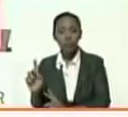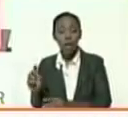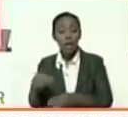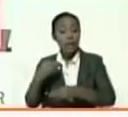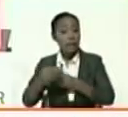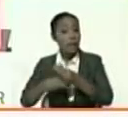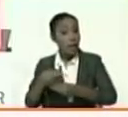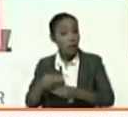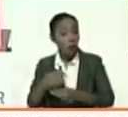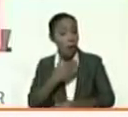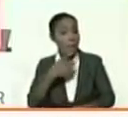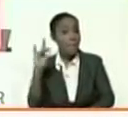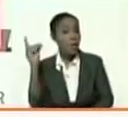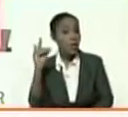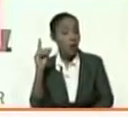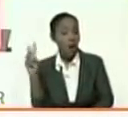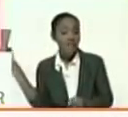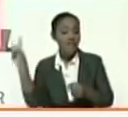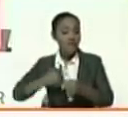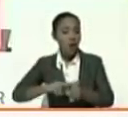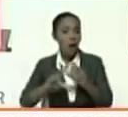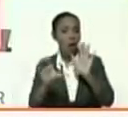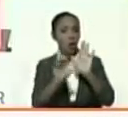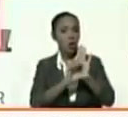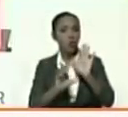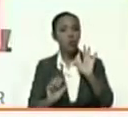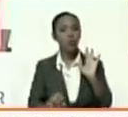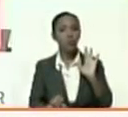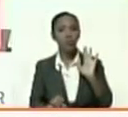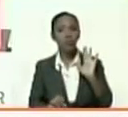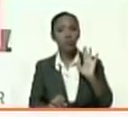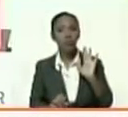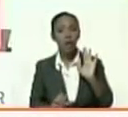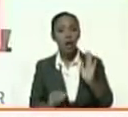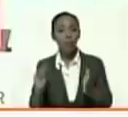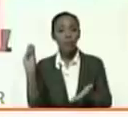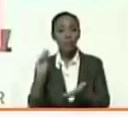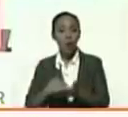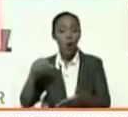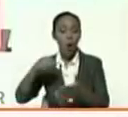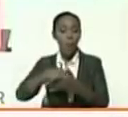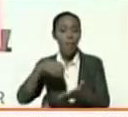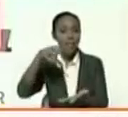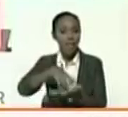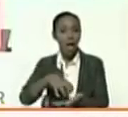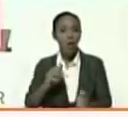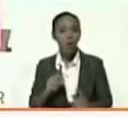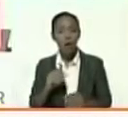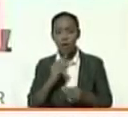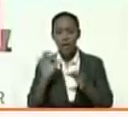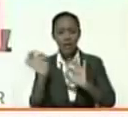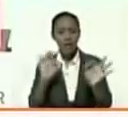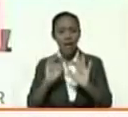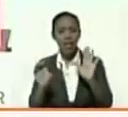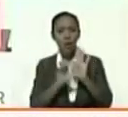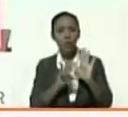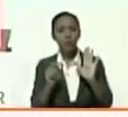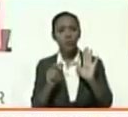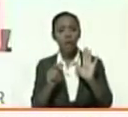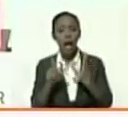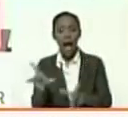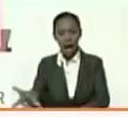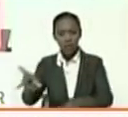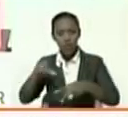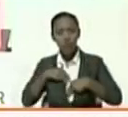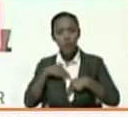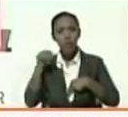en Bolivia viola su constitución. Están dando un golpe de Estado. Eso no tiene nada que ver con la constitución. Que asuman ellos su